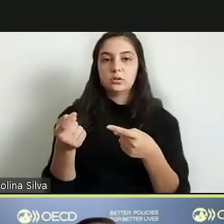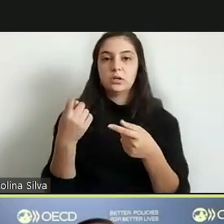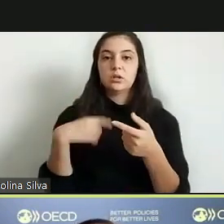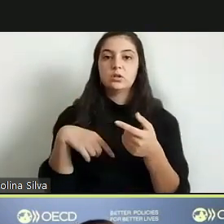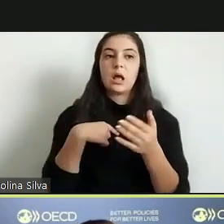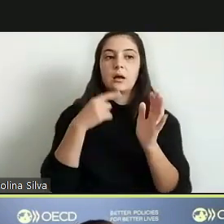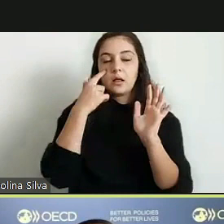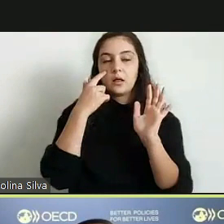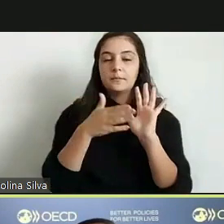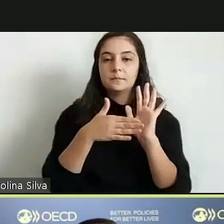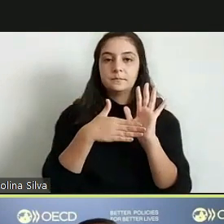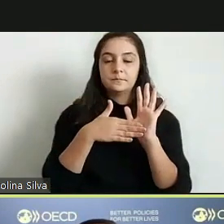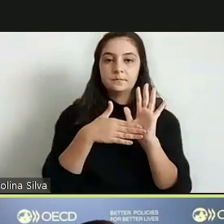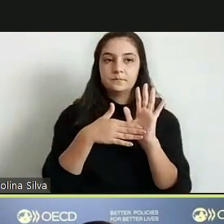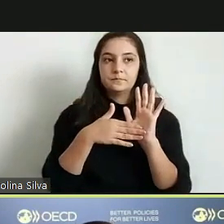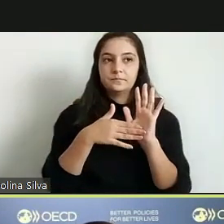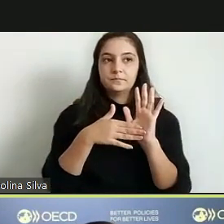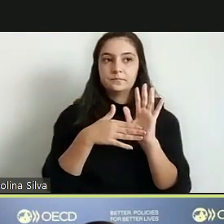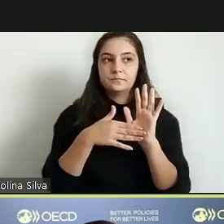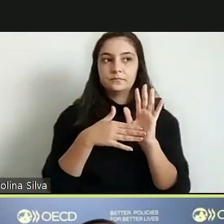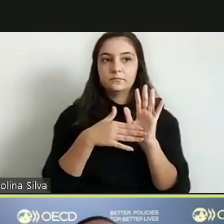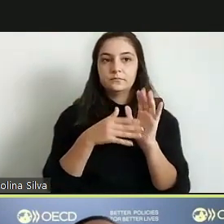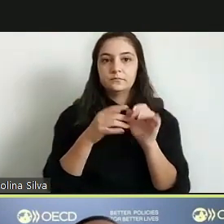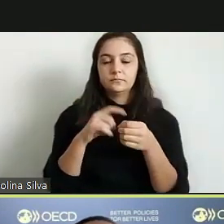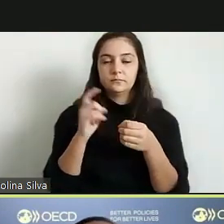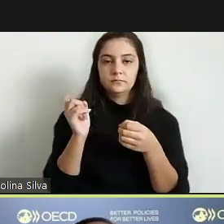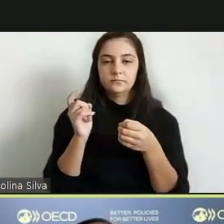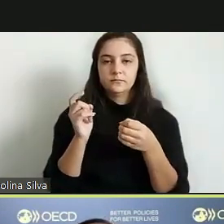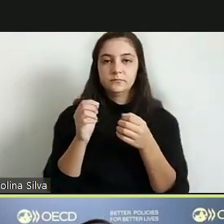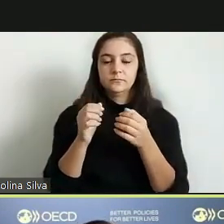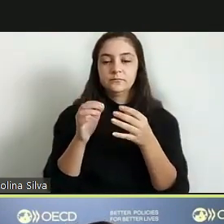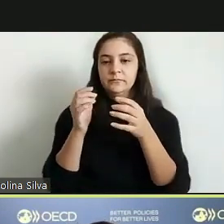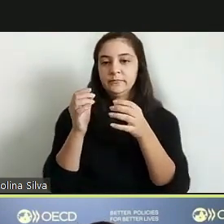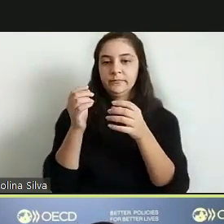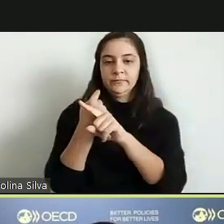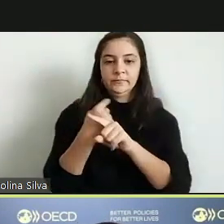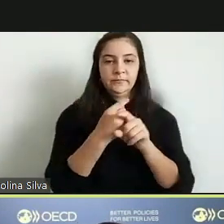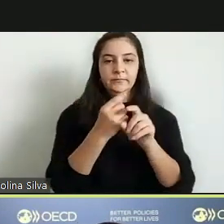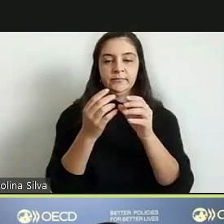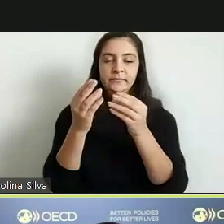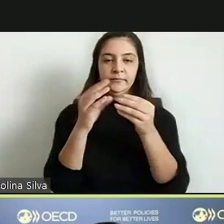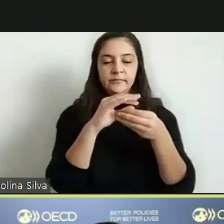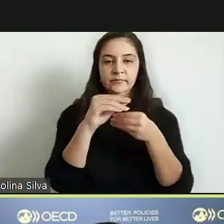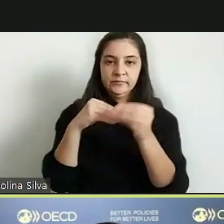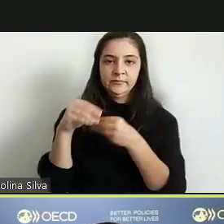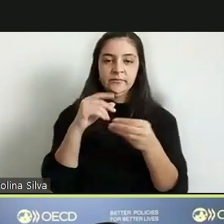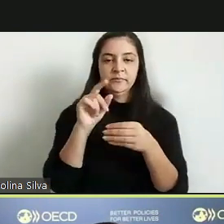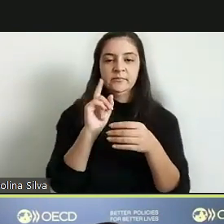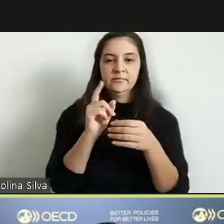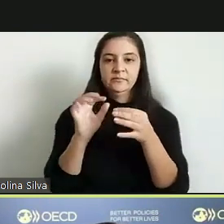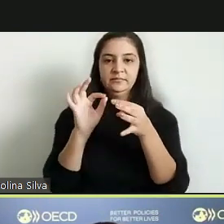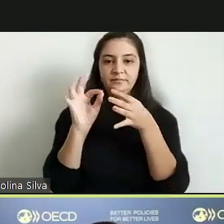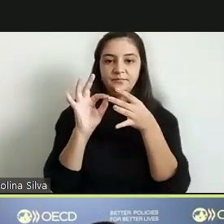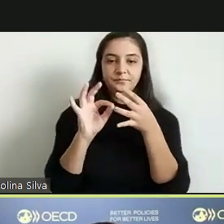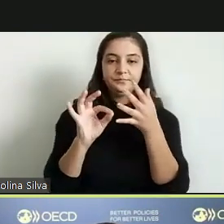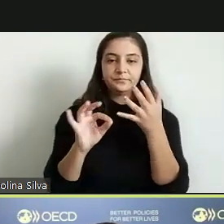permiten desagregar todos estos elementos en base a características de los